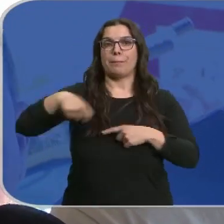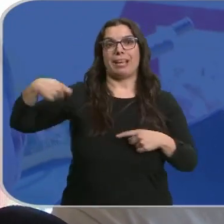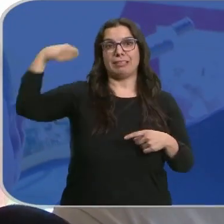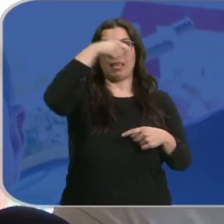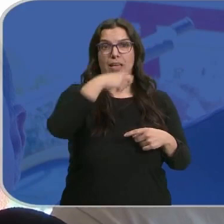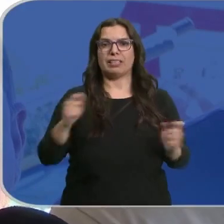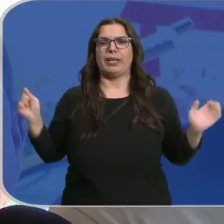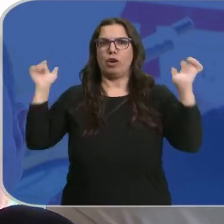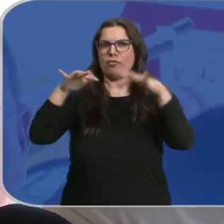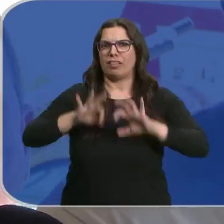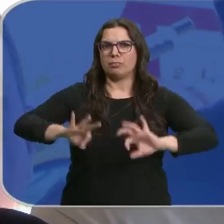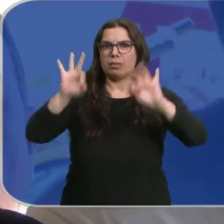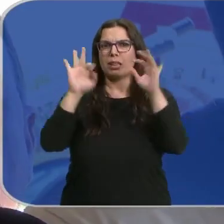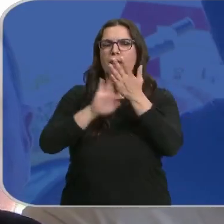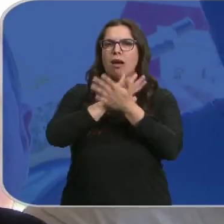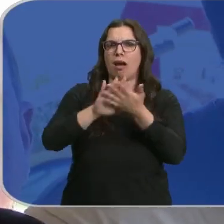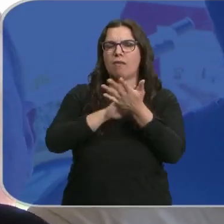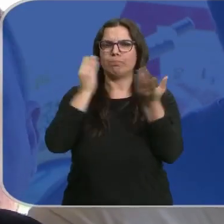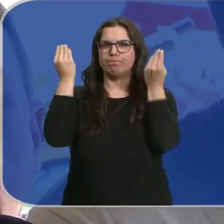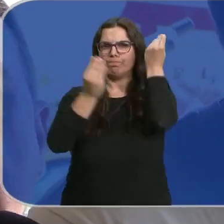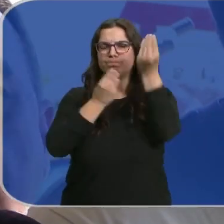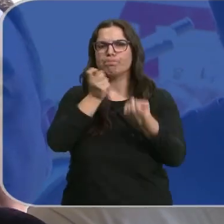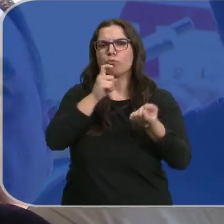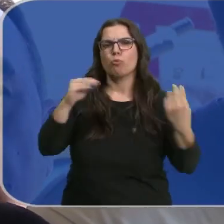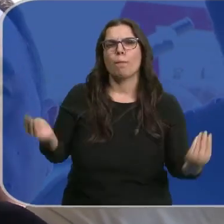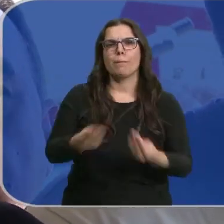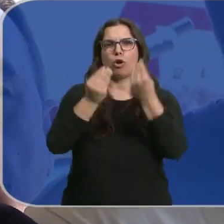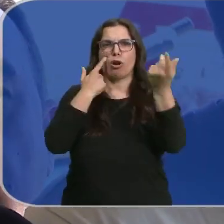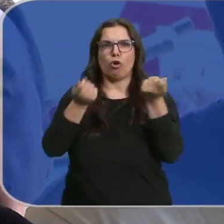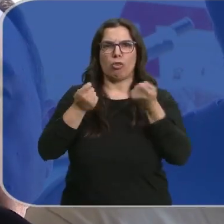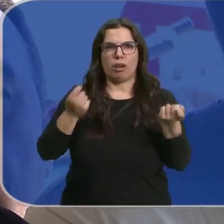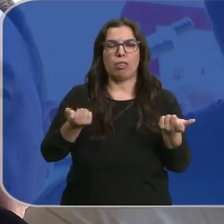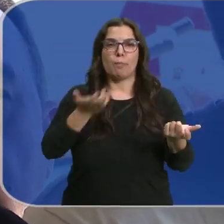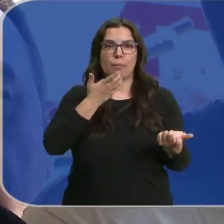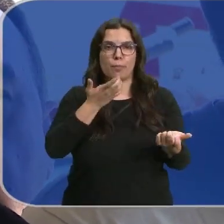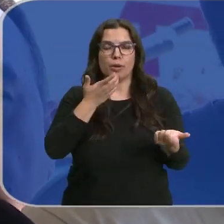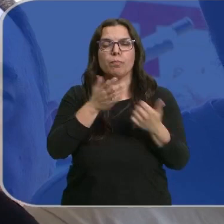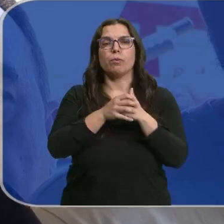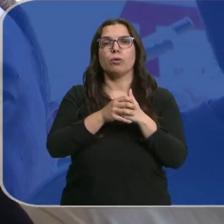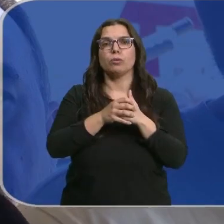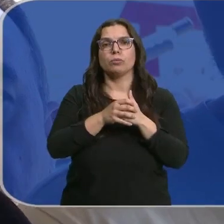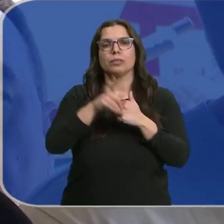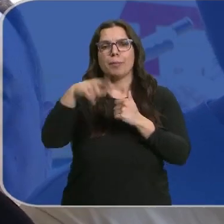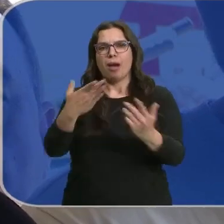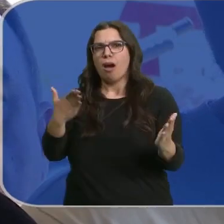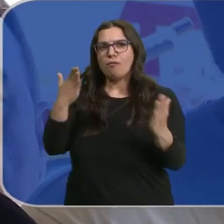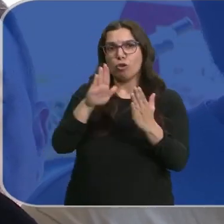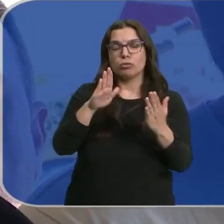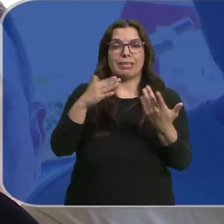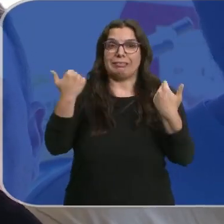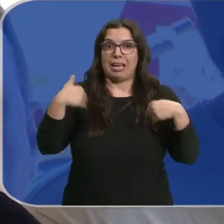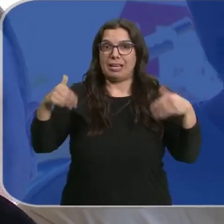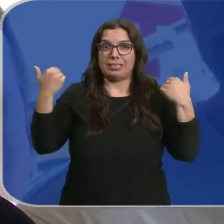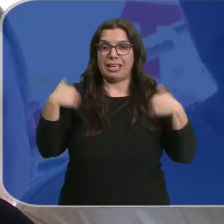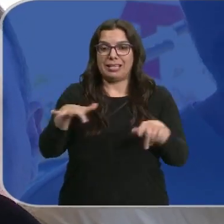presidentes extraordinaria para que reflexionemos cómo mejorar la coordinación, cómo debemos afrontar lo que es